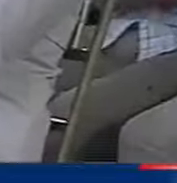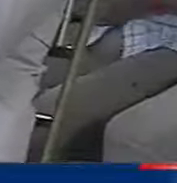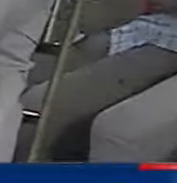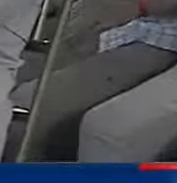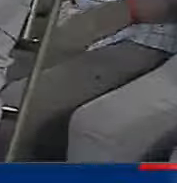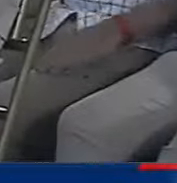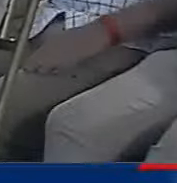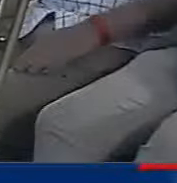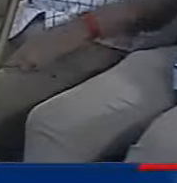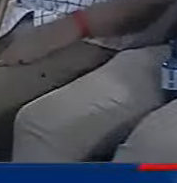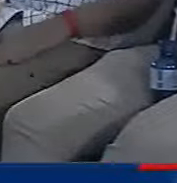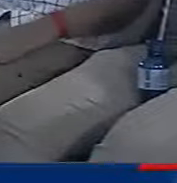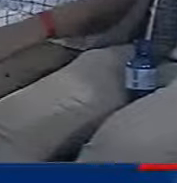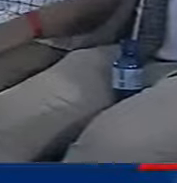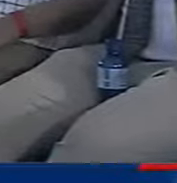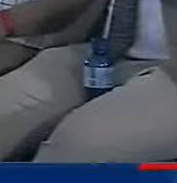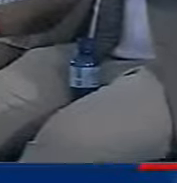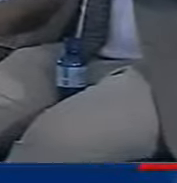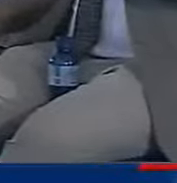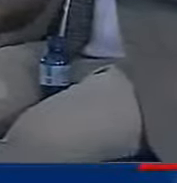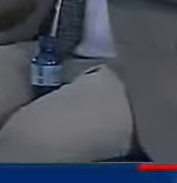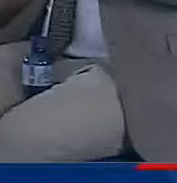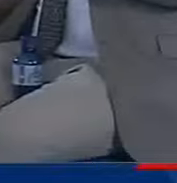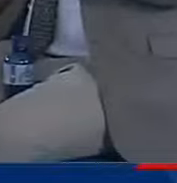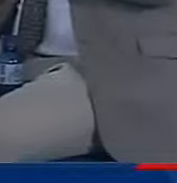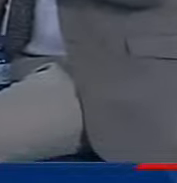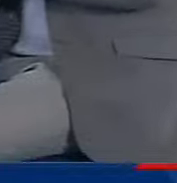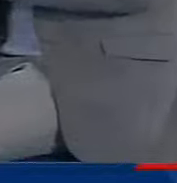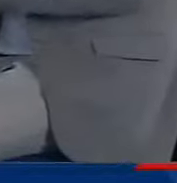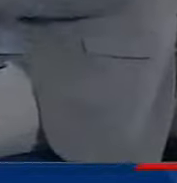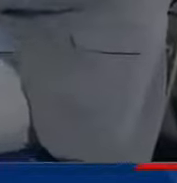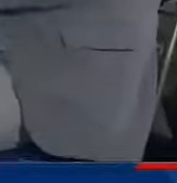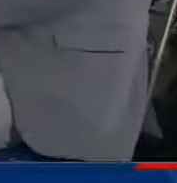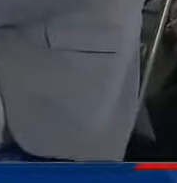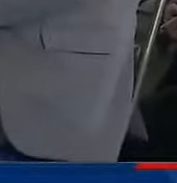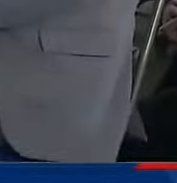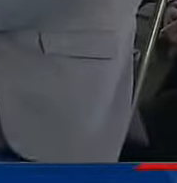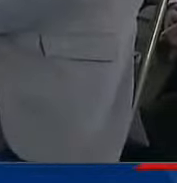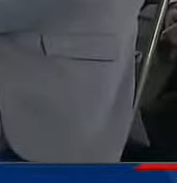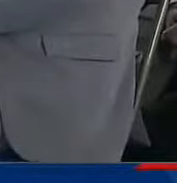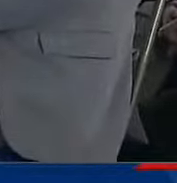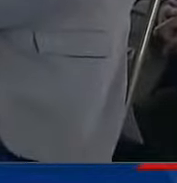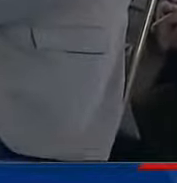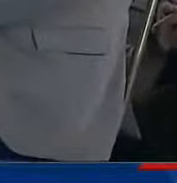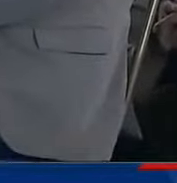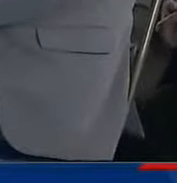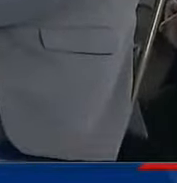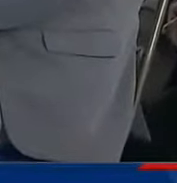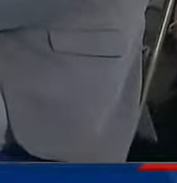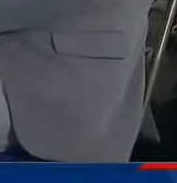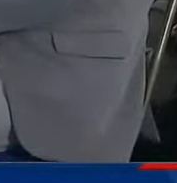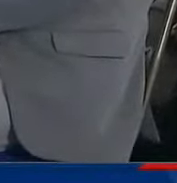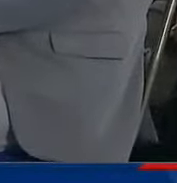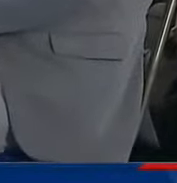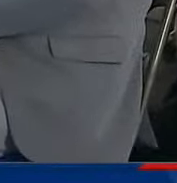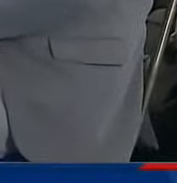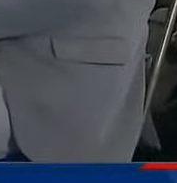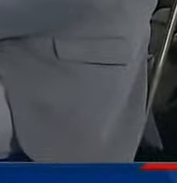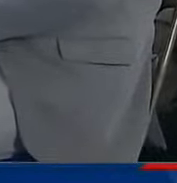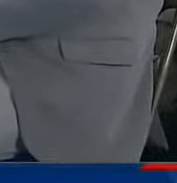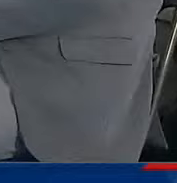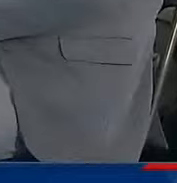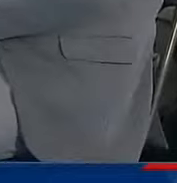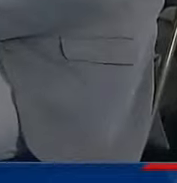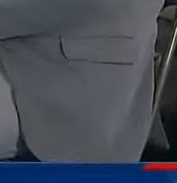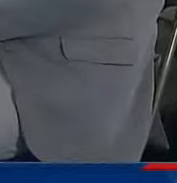tiene que enamorarse del estudio, del conocimiento, volver